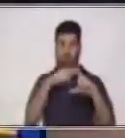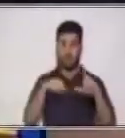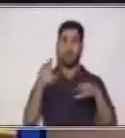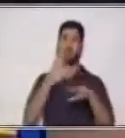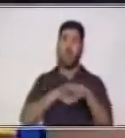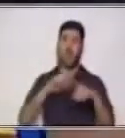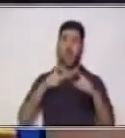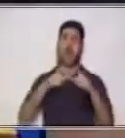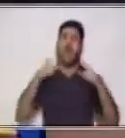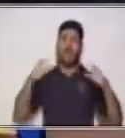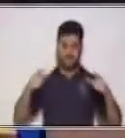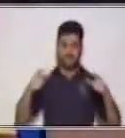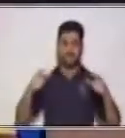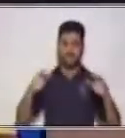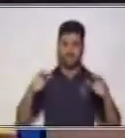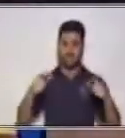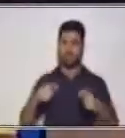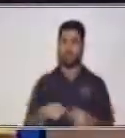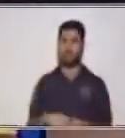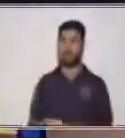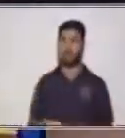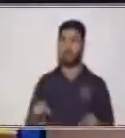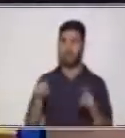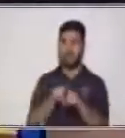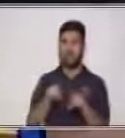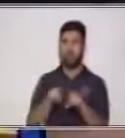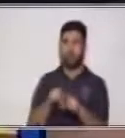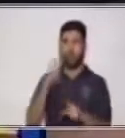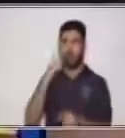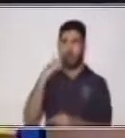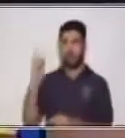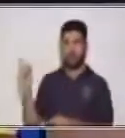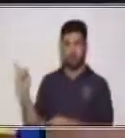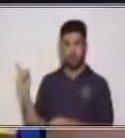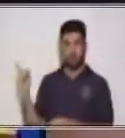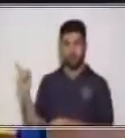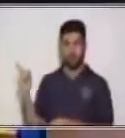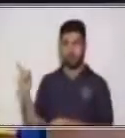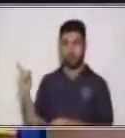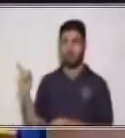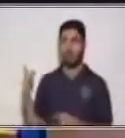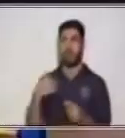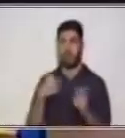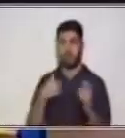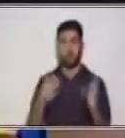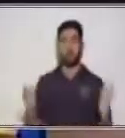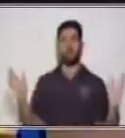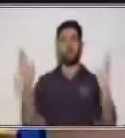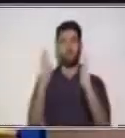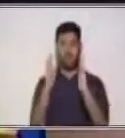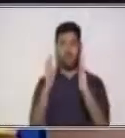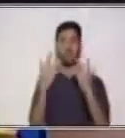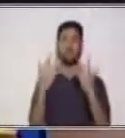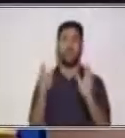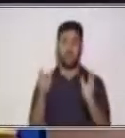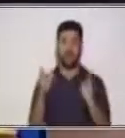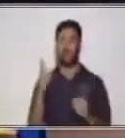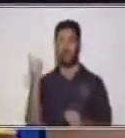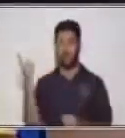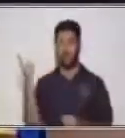pueda dar el giro, que nos quede así, miren. Entonces la pego y luego le coloco las dos,